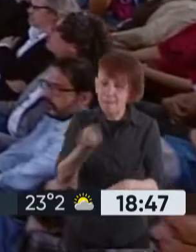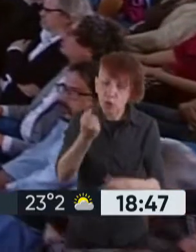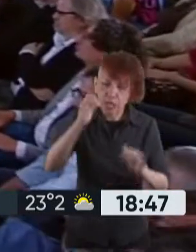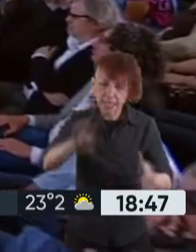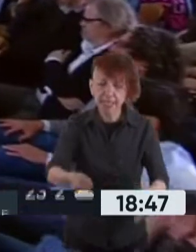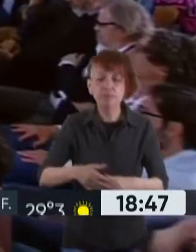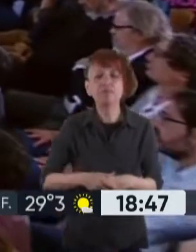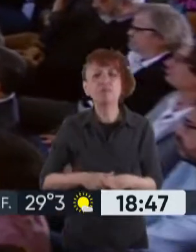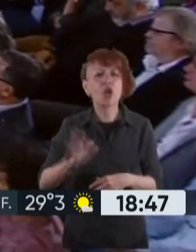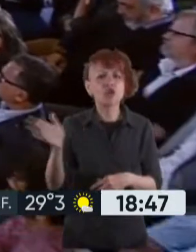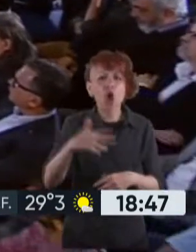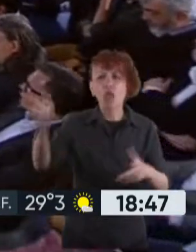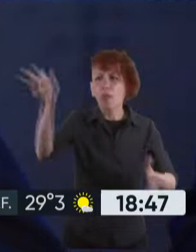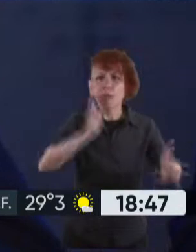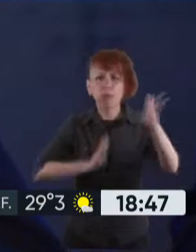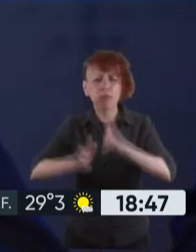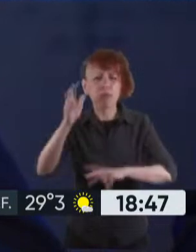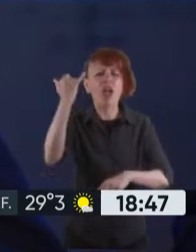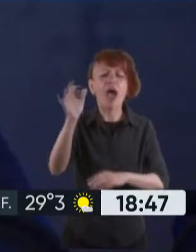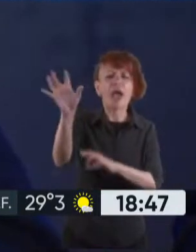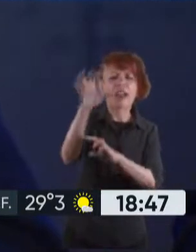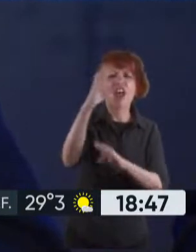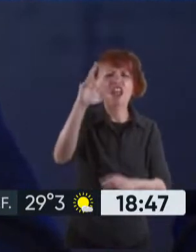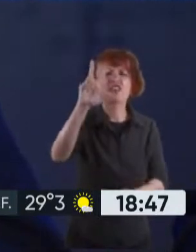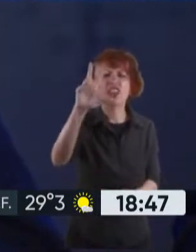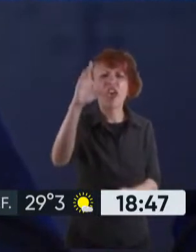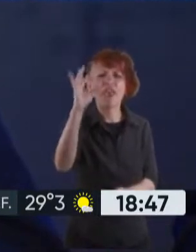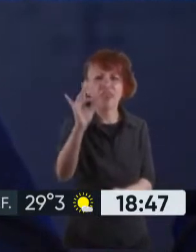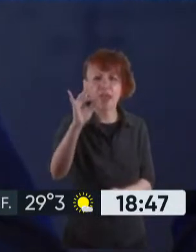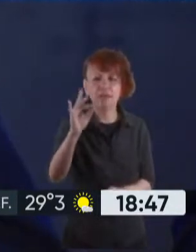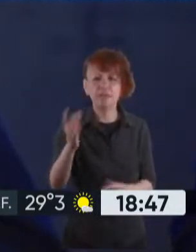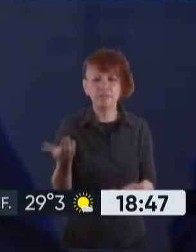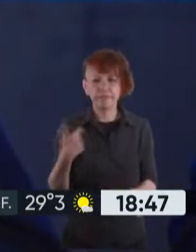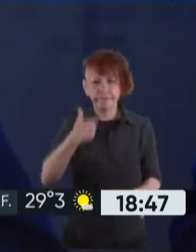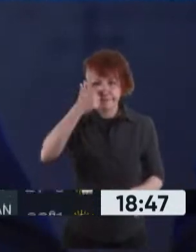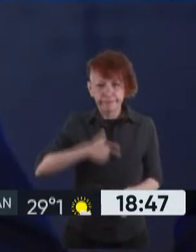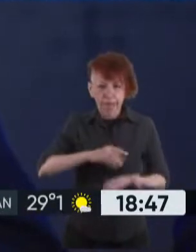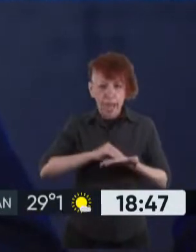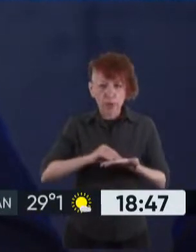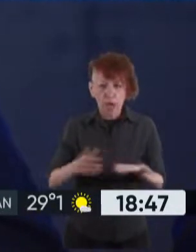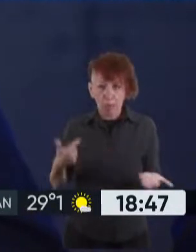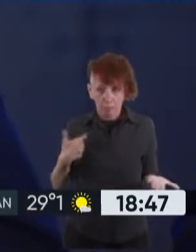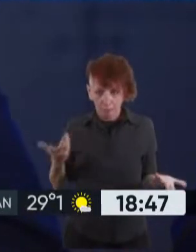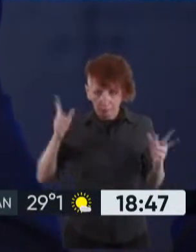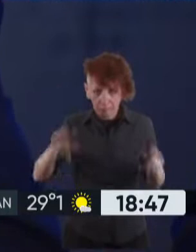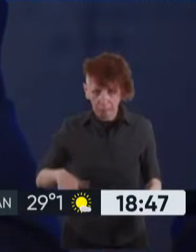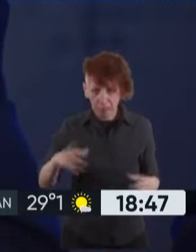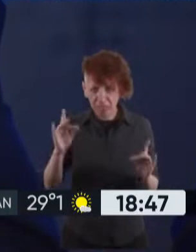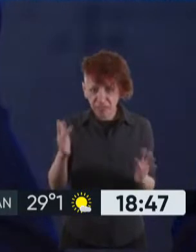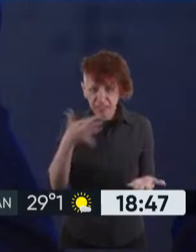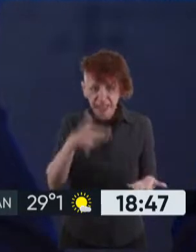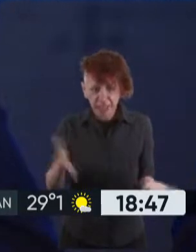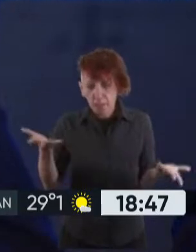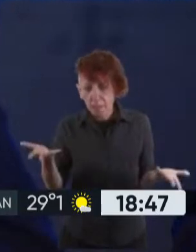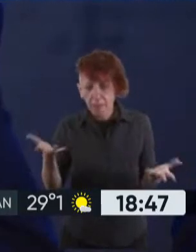Y todos nos hablaban de los radares 3D. Para un abogado eso ustedes se dan cuenta que es una cosa muy difícil de entender, ¿no?